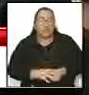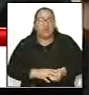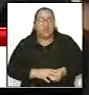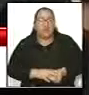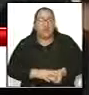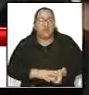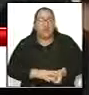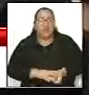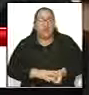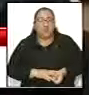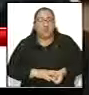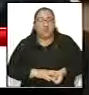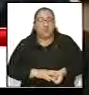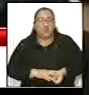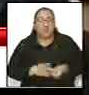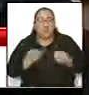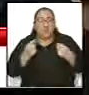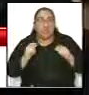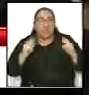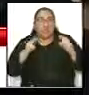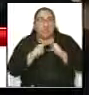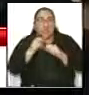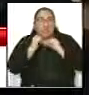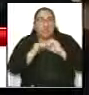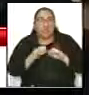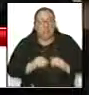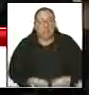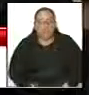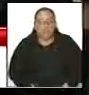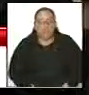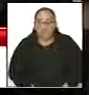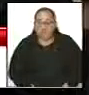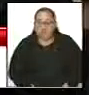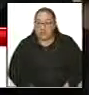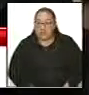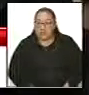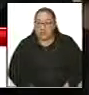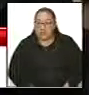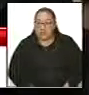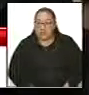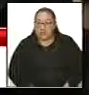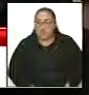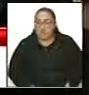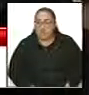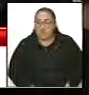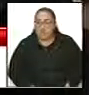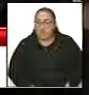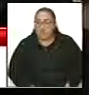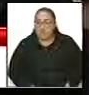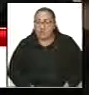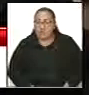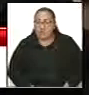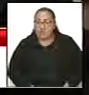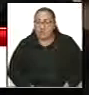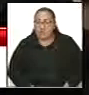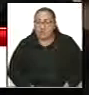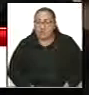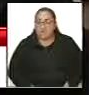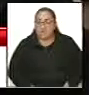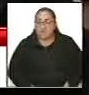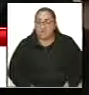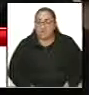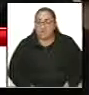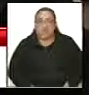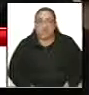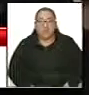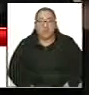una salida. Nosotros como Secretaría de Gobierno Digital obviamente desplegamos una serie de